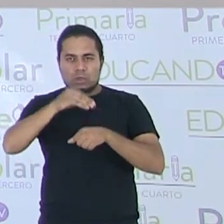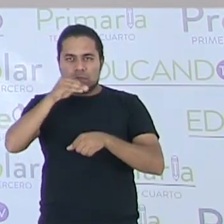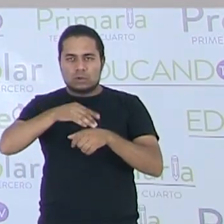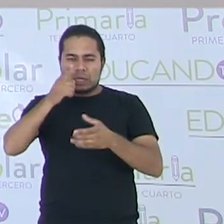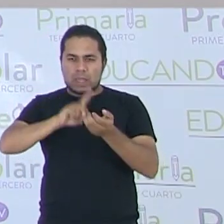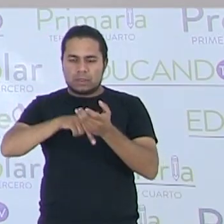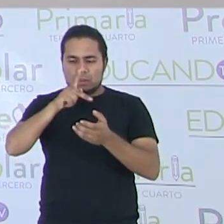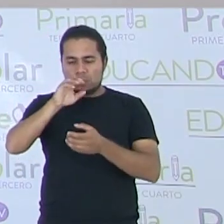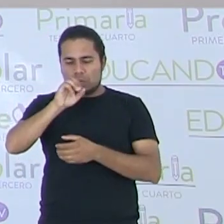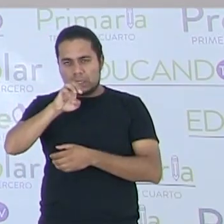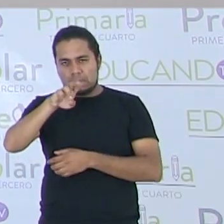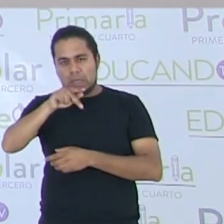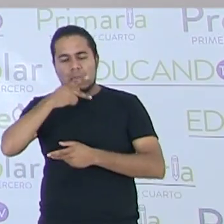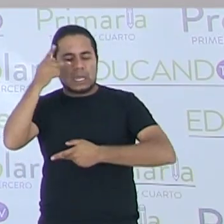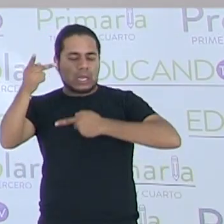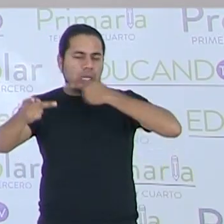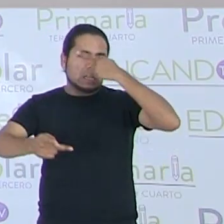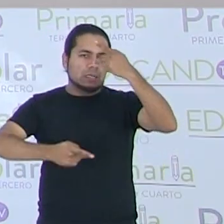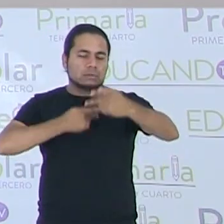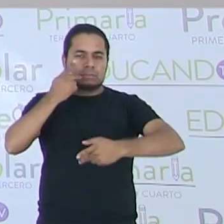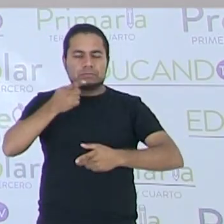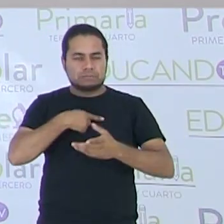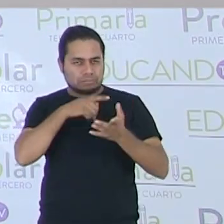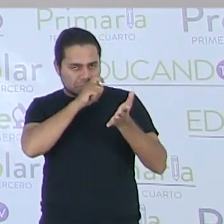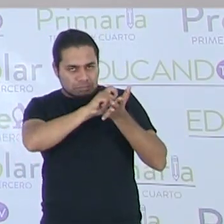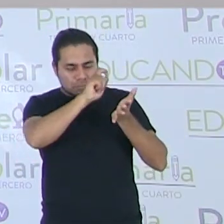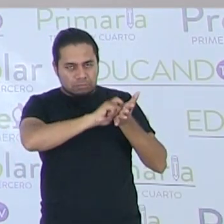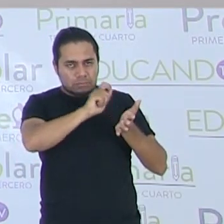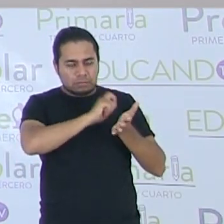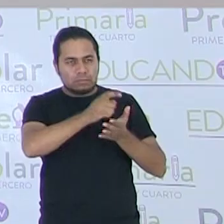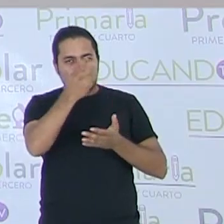expresan. Entonces vamos a anotar aquí